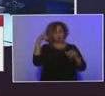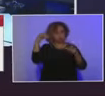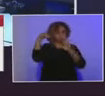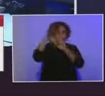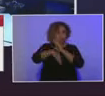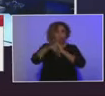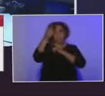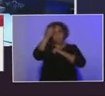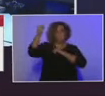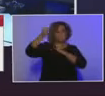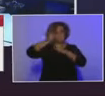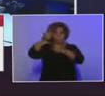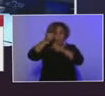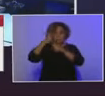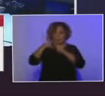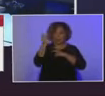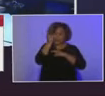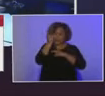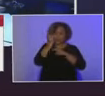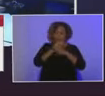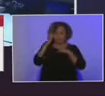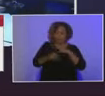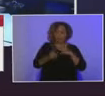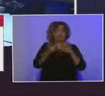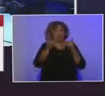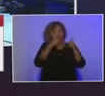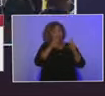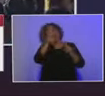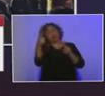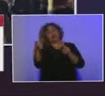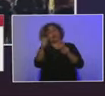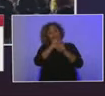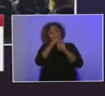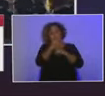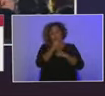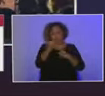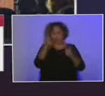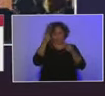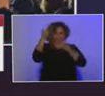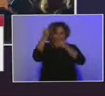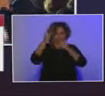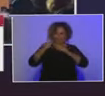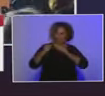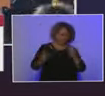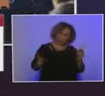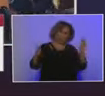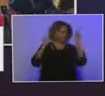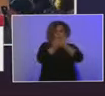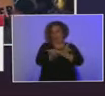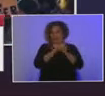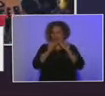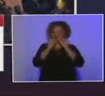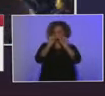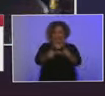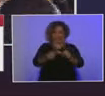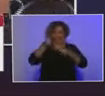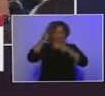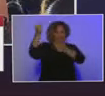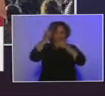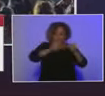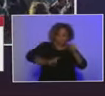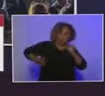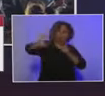las manifestaciones, pero este fin de semana... ¿Que hubo un incidente? Sí, hubo otro incidente, pero las manifestaciones están presentes en gran parte de todos